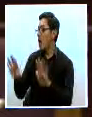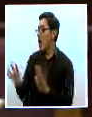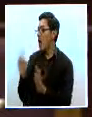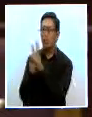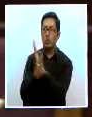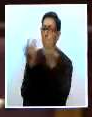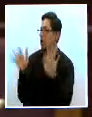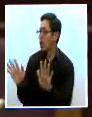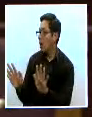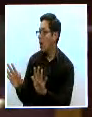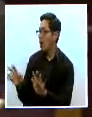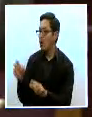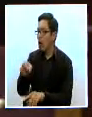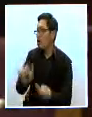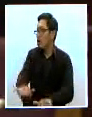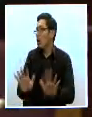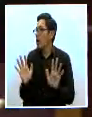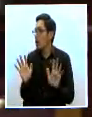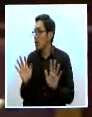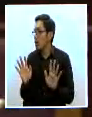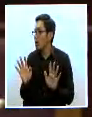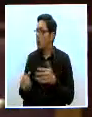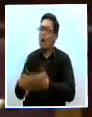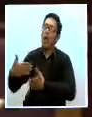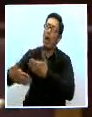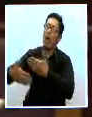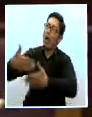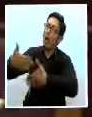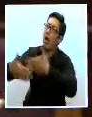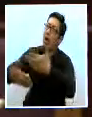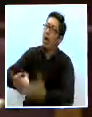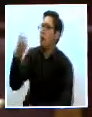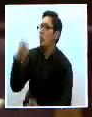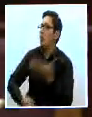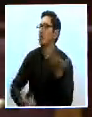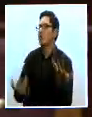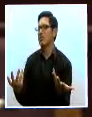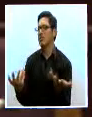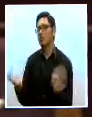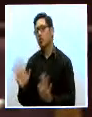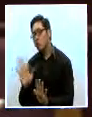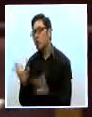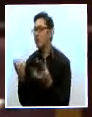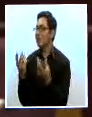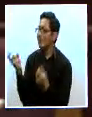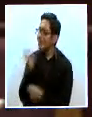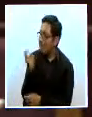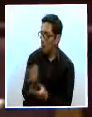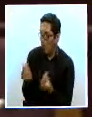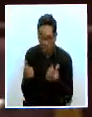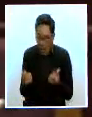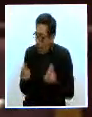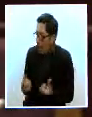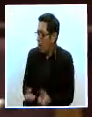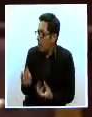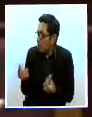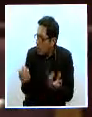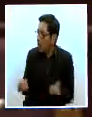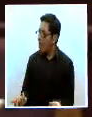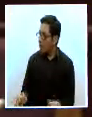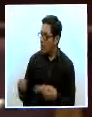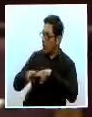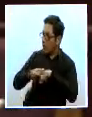la persona denunciante por qué Porque es un largo proceso para poder llegar a una sanción tiene que ser más ágil y más despedida no sobre en Quito sino a